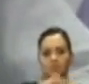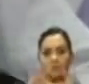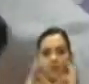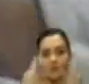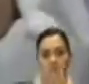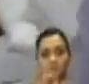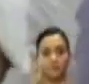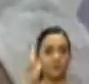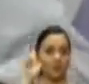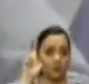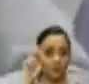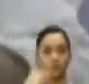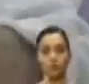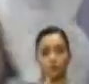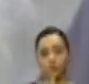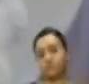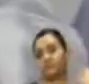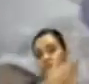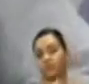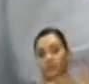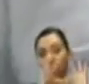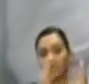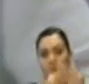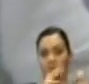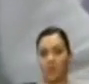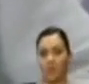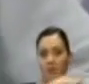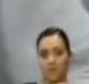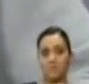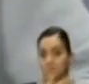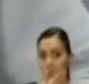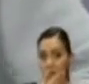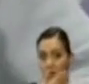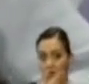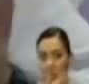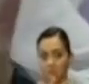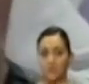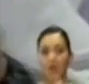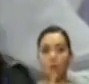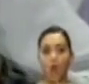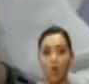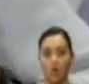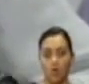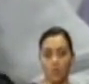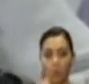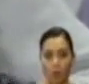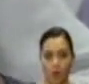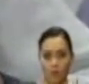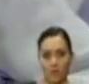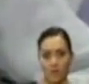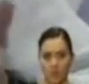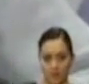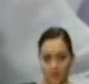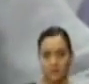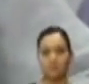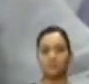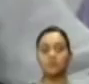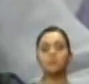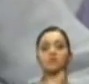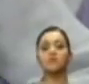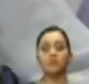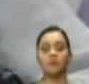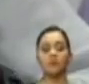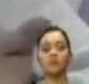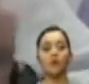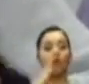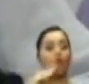habrán escuchado que tengo ancestros manabitas, ¿sí? Por Delgado son manabitas, que tengo ancestro riocense, ¿sí? Por Correa